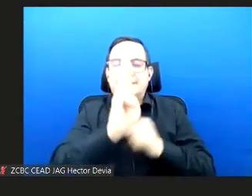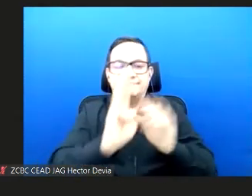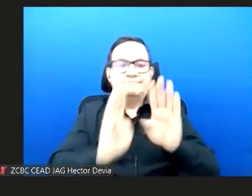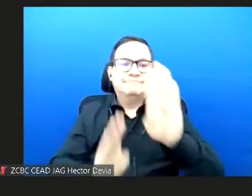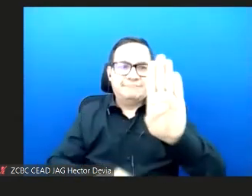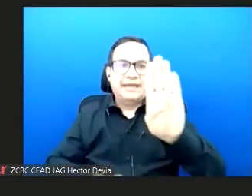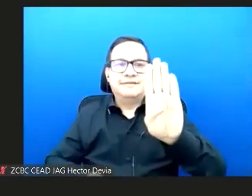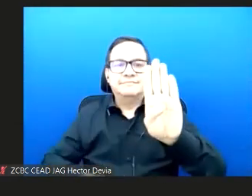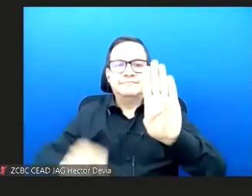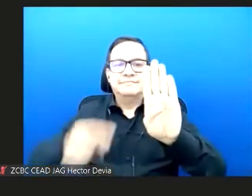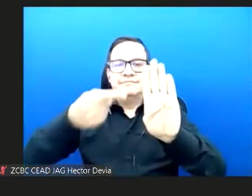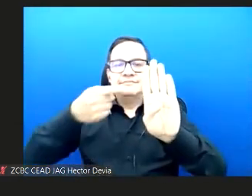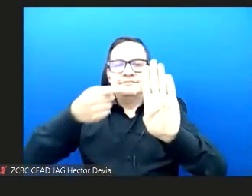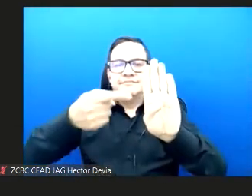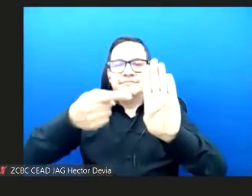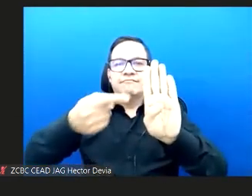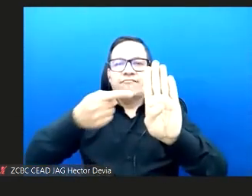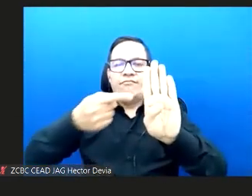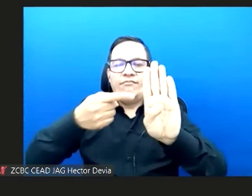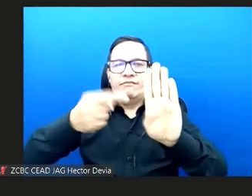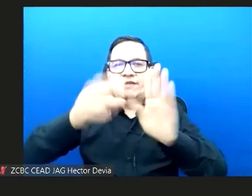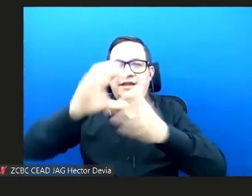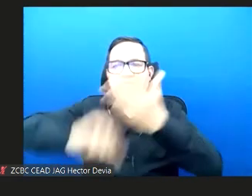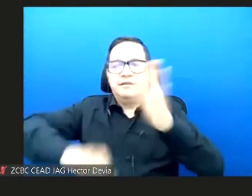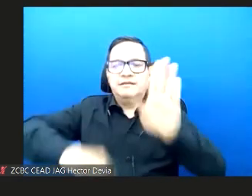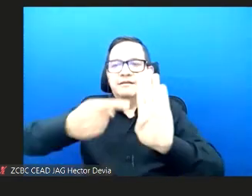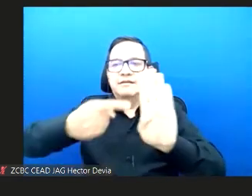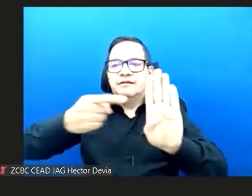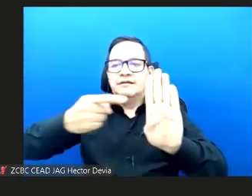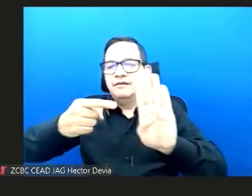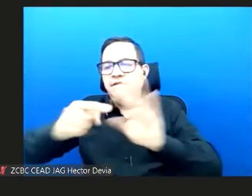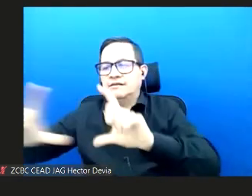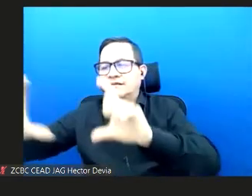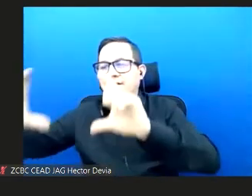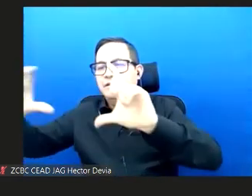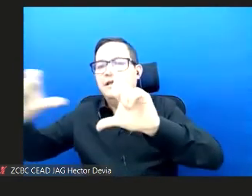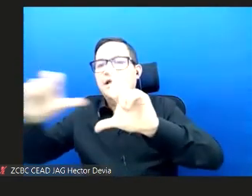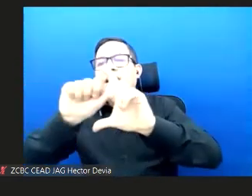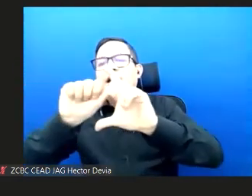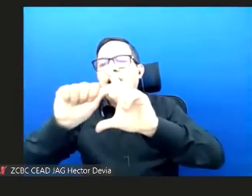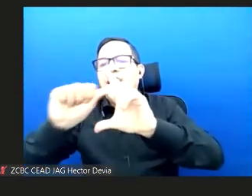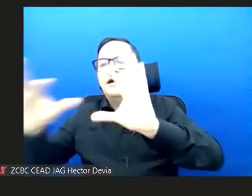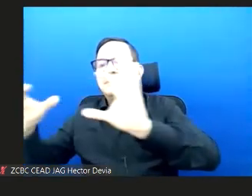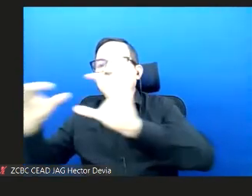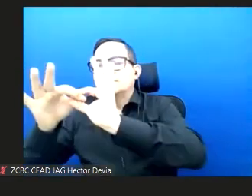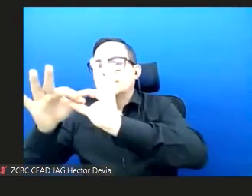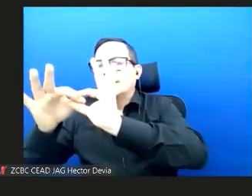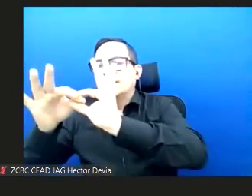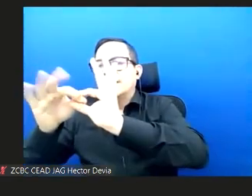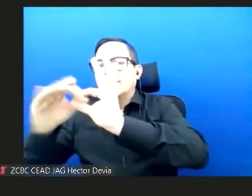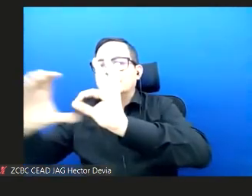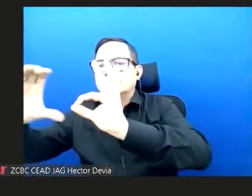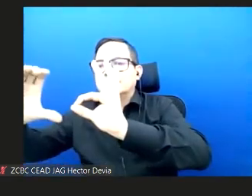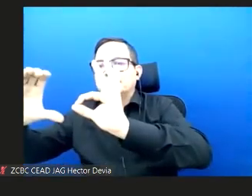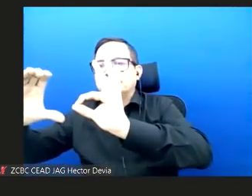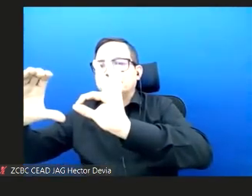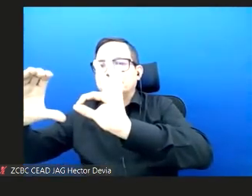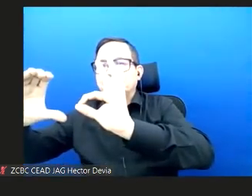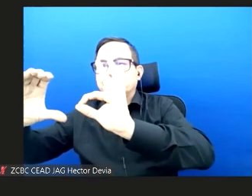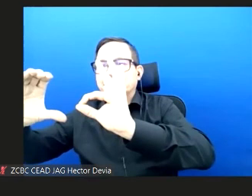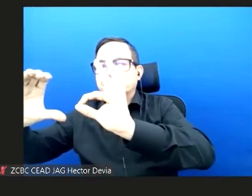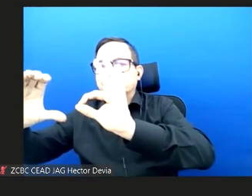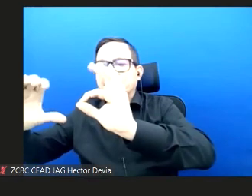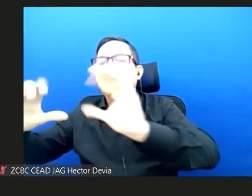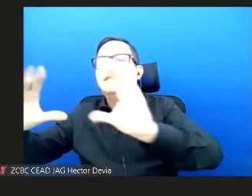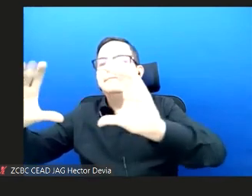B, diferencia de la unión entre A y C, ¿no? Entonces tenemos, efectivamente, son los